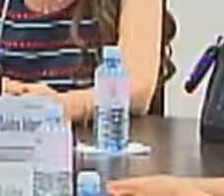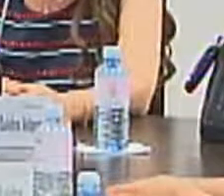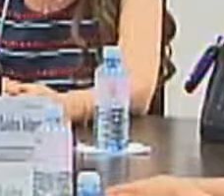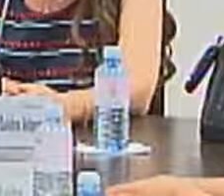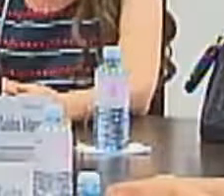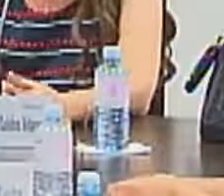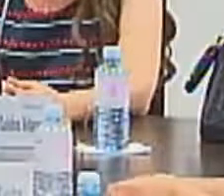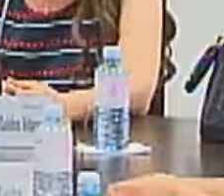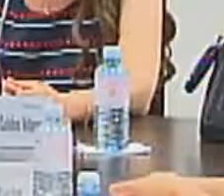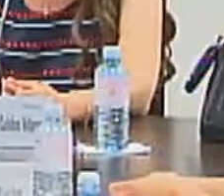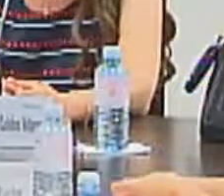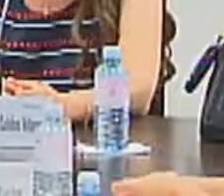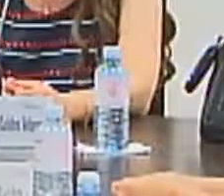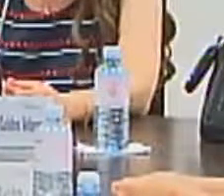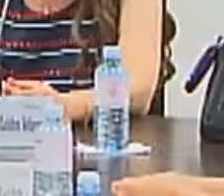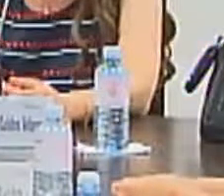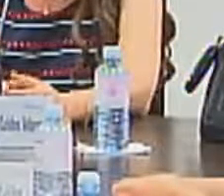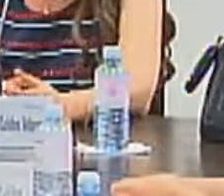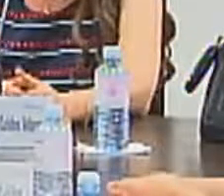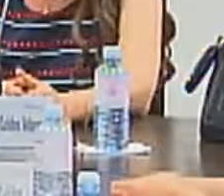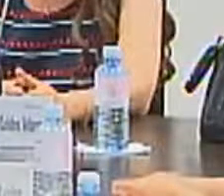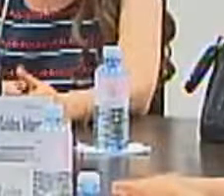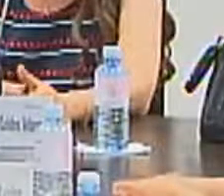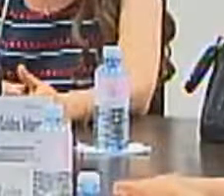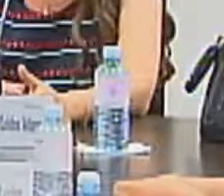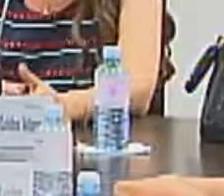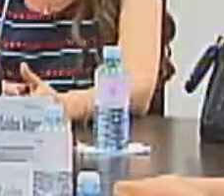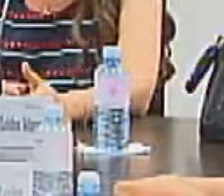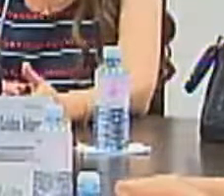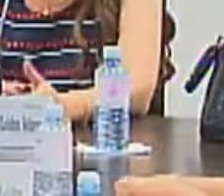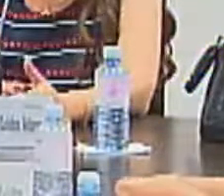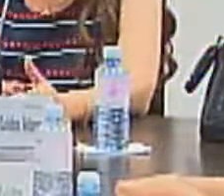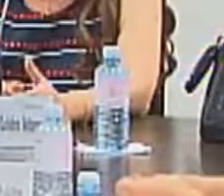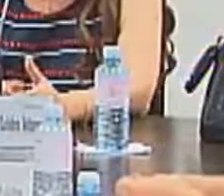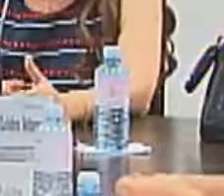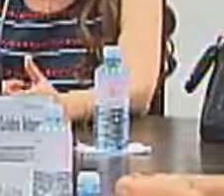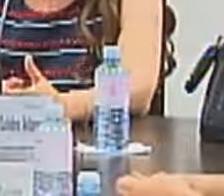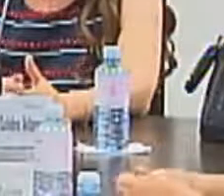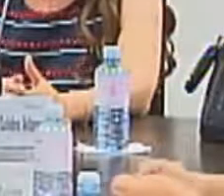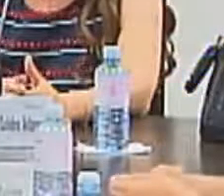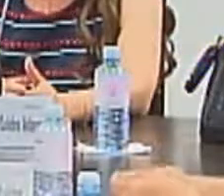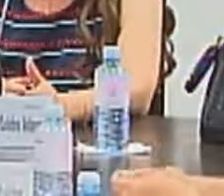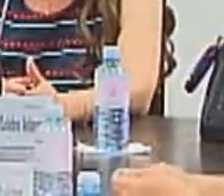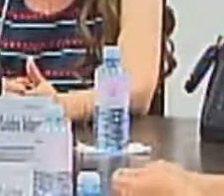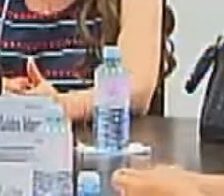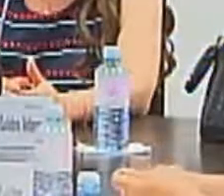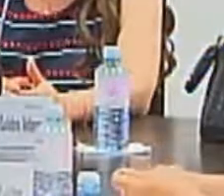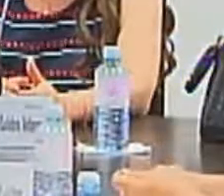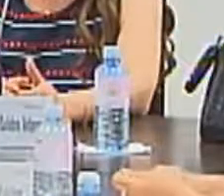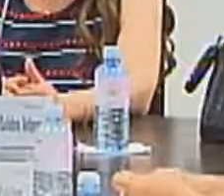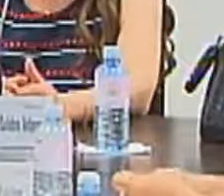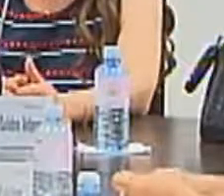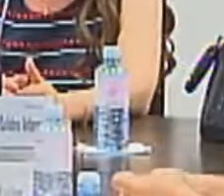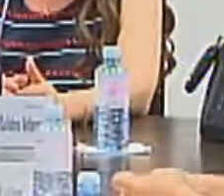señor secretario estamos por concluir esta administración y estamos conscientes que una de las más grandes expectativas